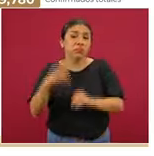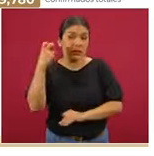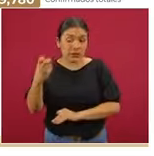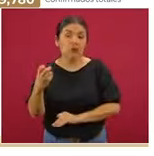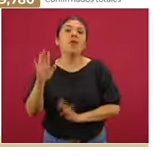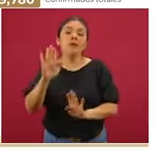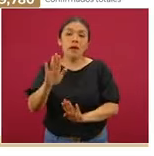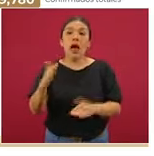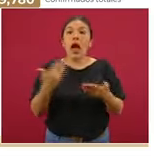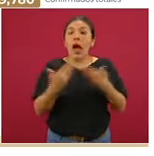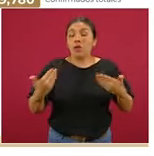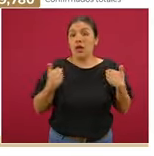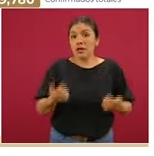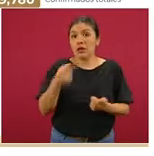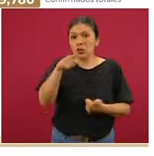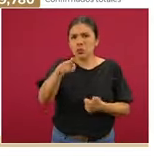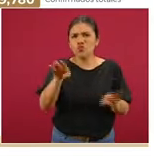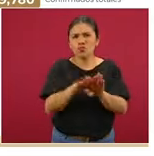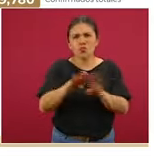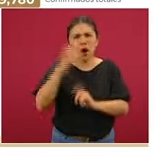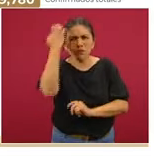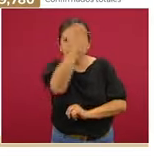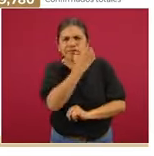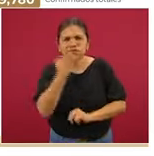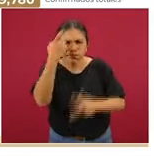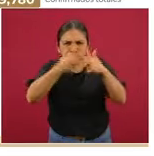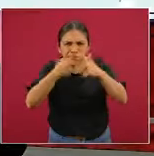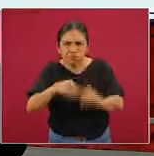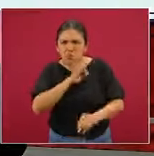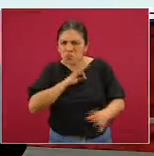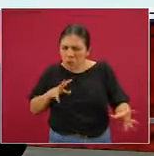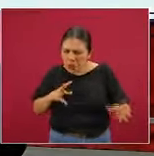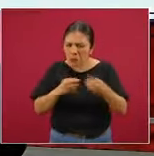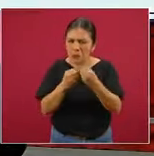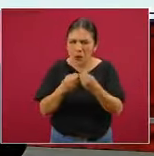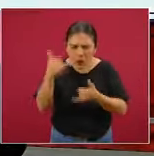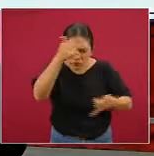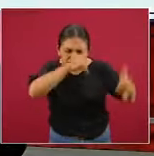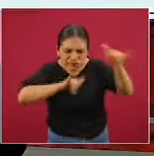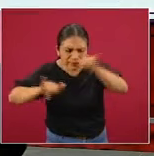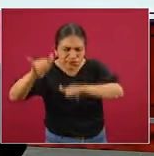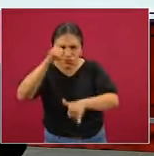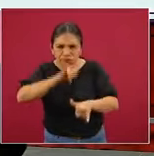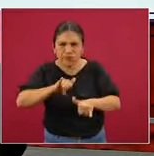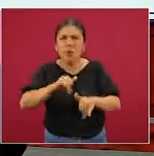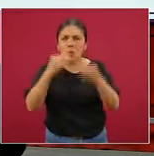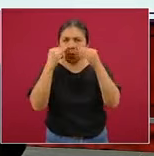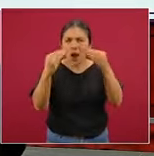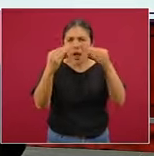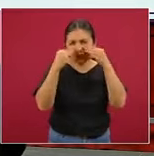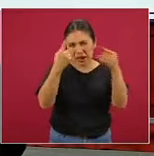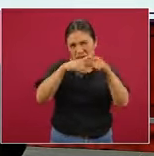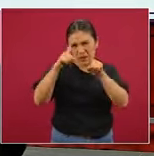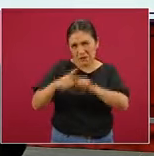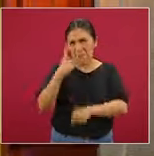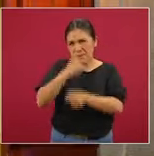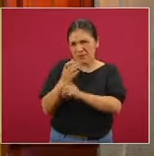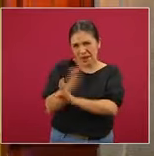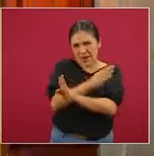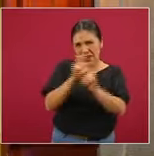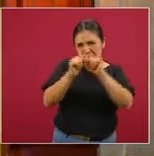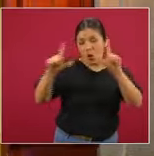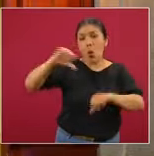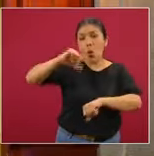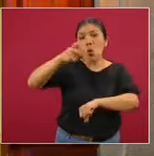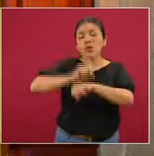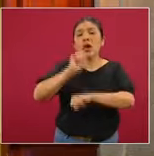que entonces nuestra estadística de casos confirmados por laboratorio, y como ya venía en la primera diapositiva, el día